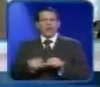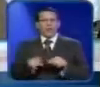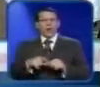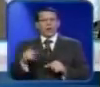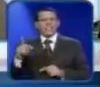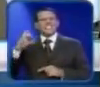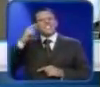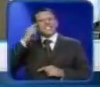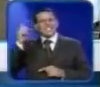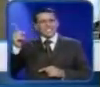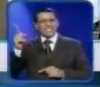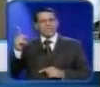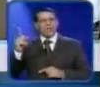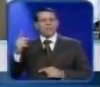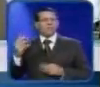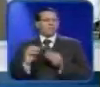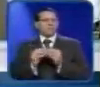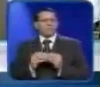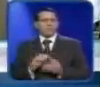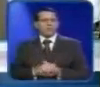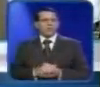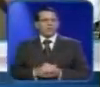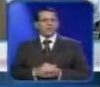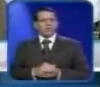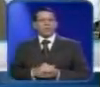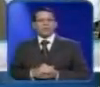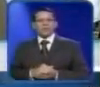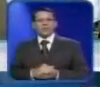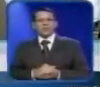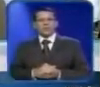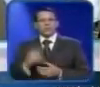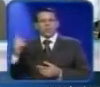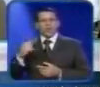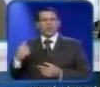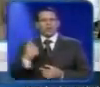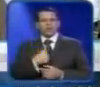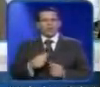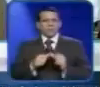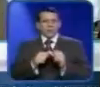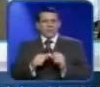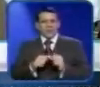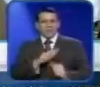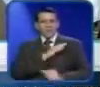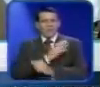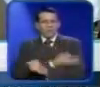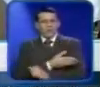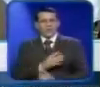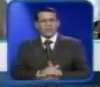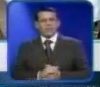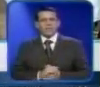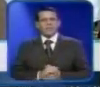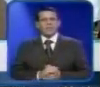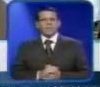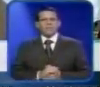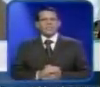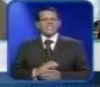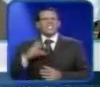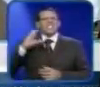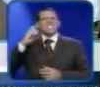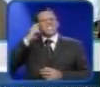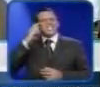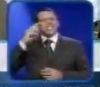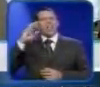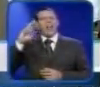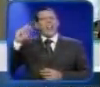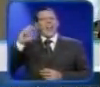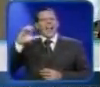el chino también se ha puesto muchísimas metas solo, pero nosotros mantenemos esa fuerza que significa Chino y Nacho, los